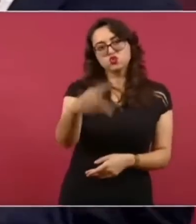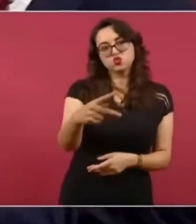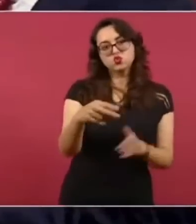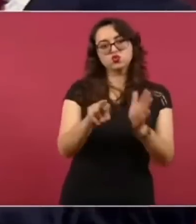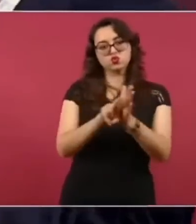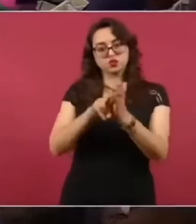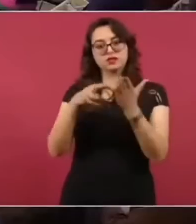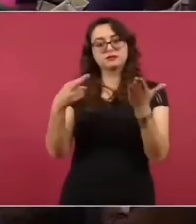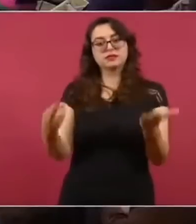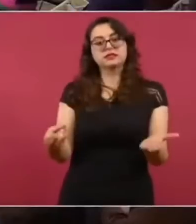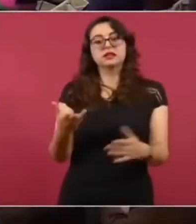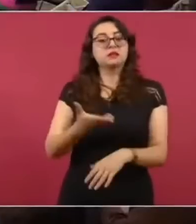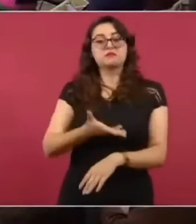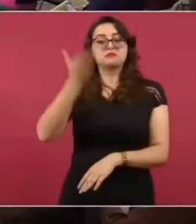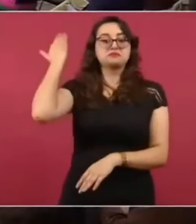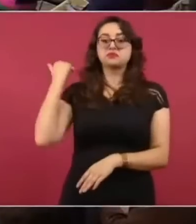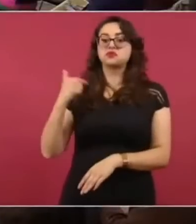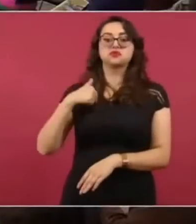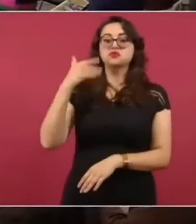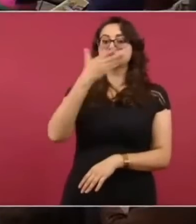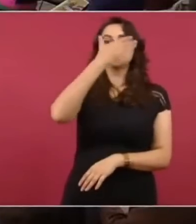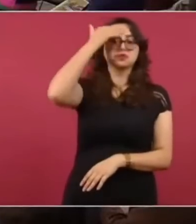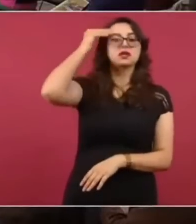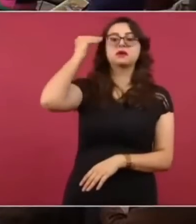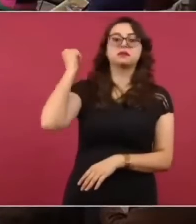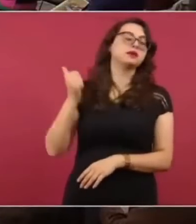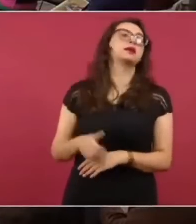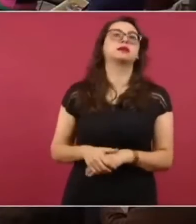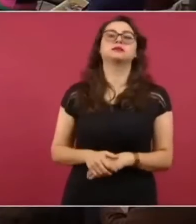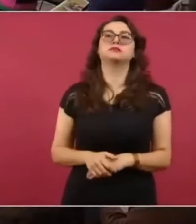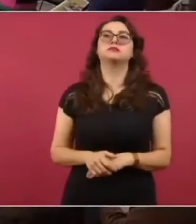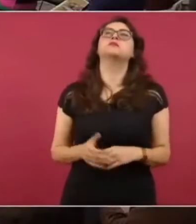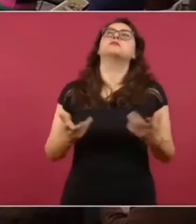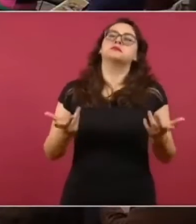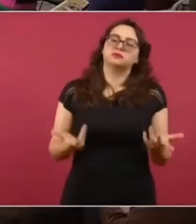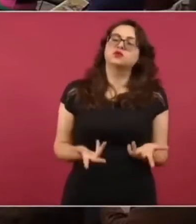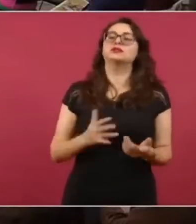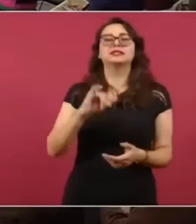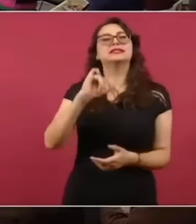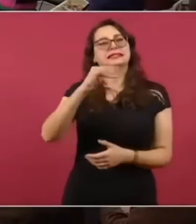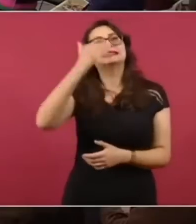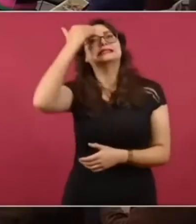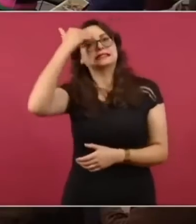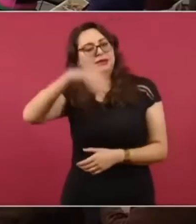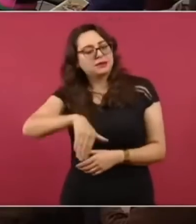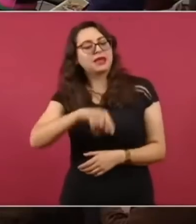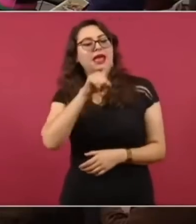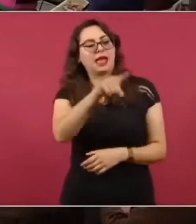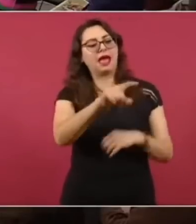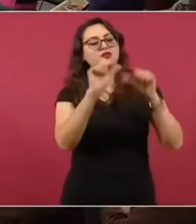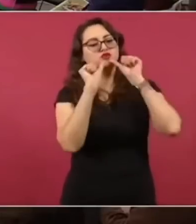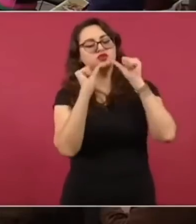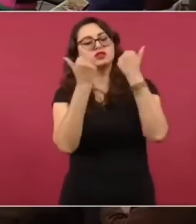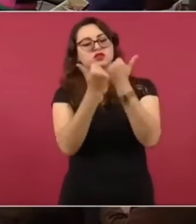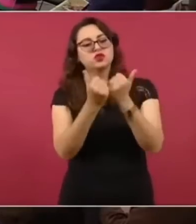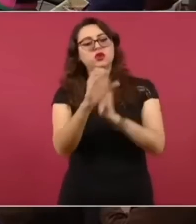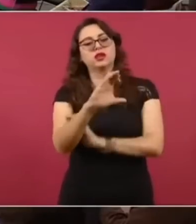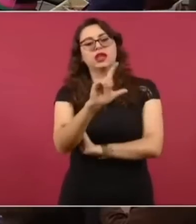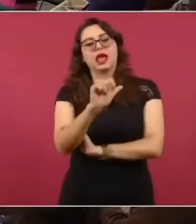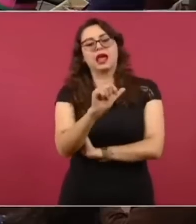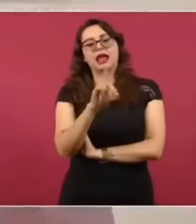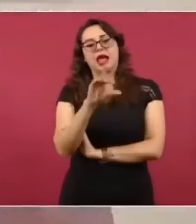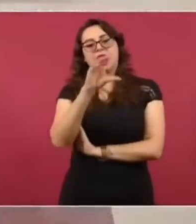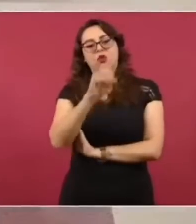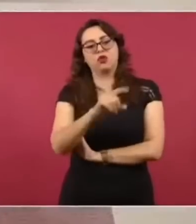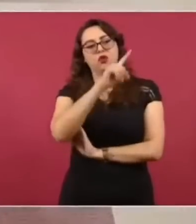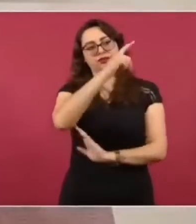no tenía yo conocimiento, o sea, sabía pues de que le daban dinero a Claudio X González y a